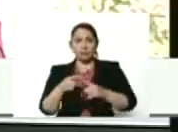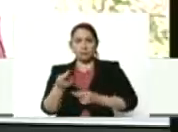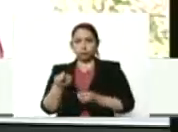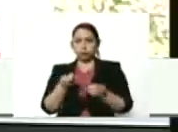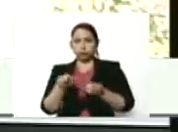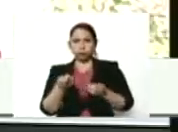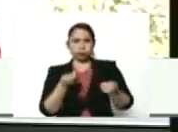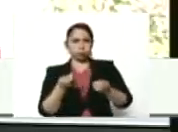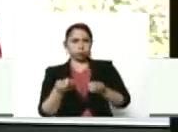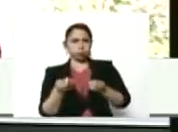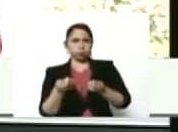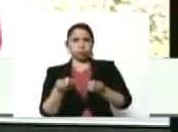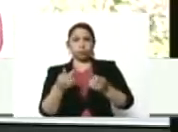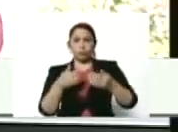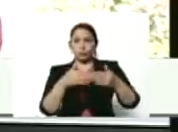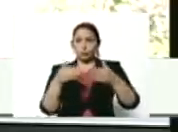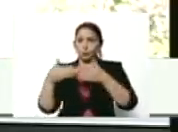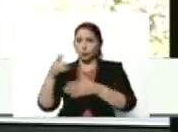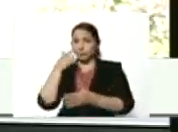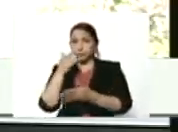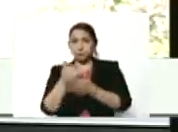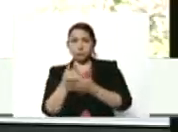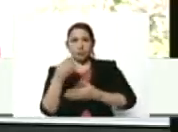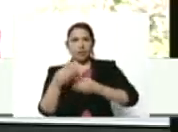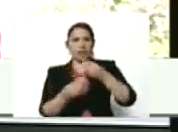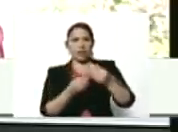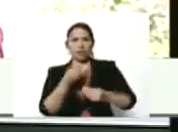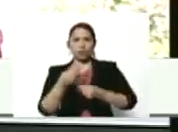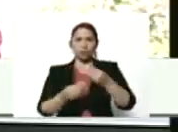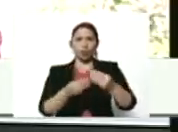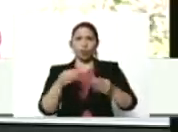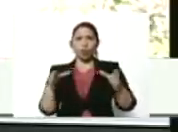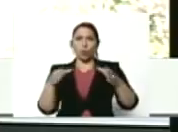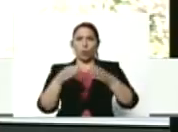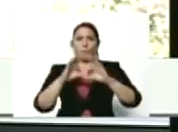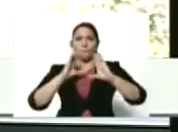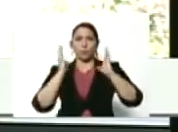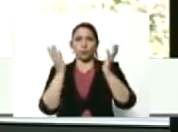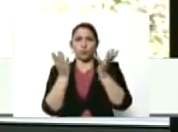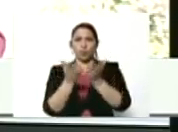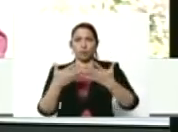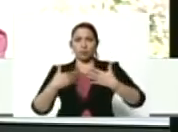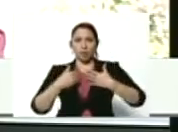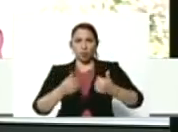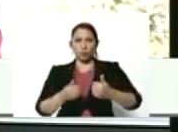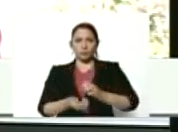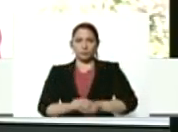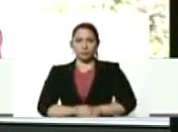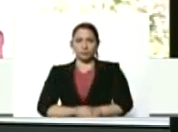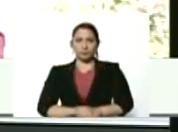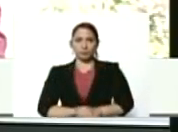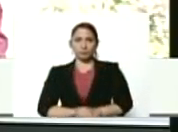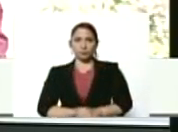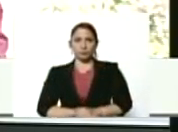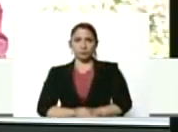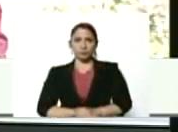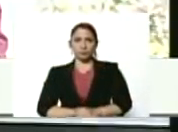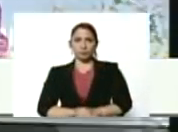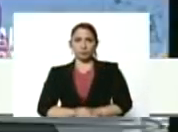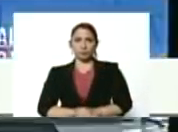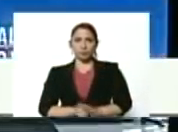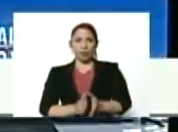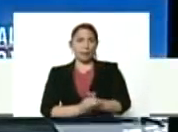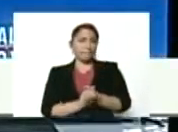y garantizar. Fíjense ustedes lo que ha hecho la OMC, su director general Tedros, muy amigo de